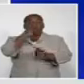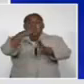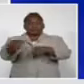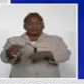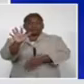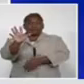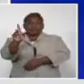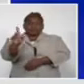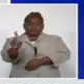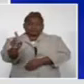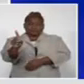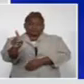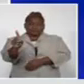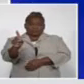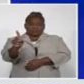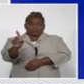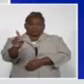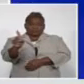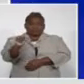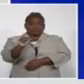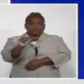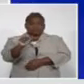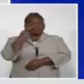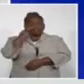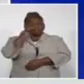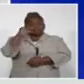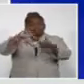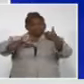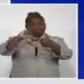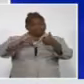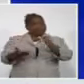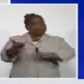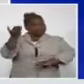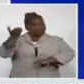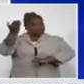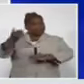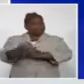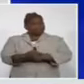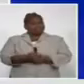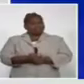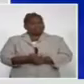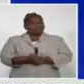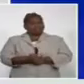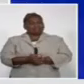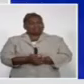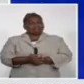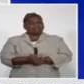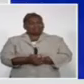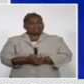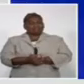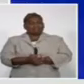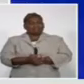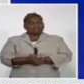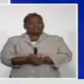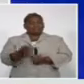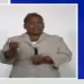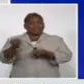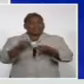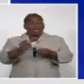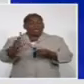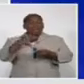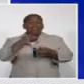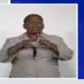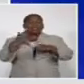51, un comportamiento bastante elevado también, que da una letalidad para este